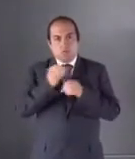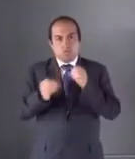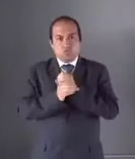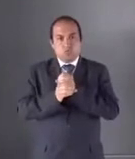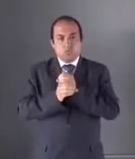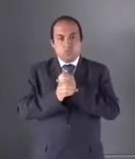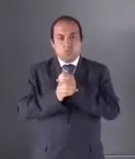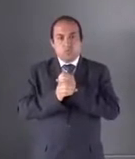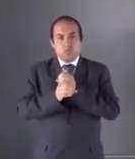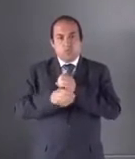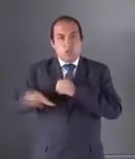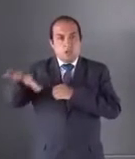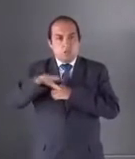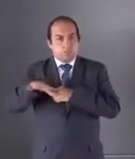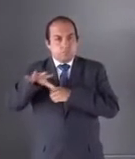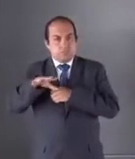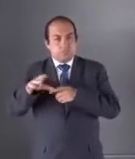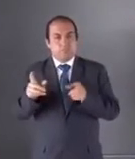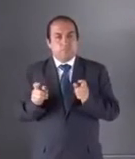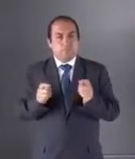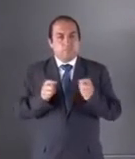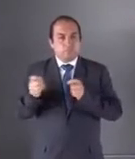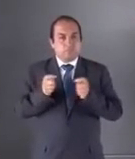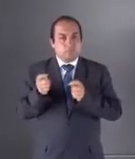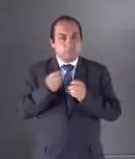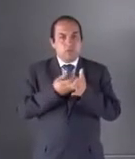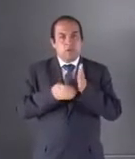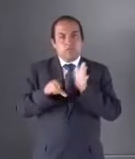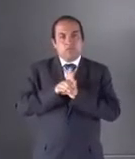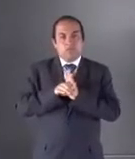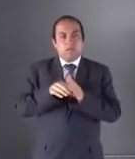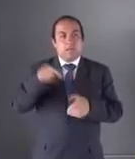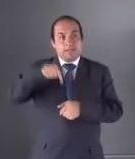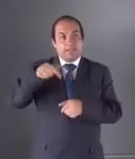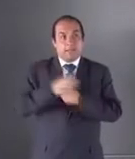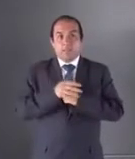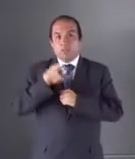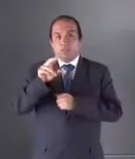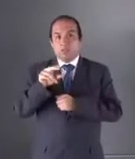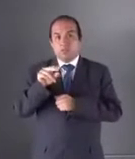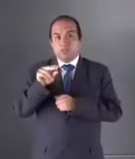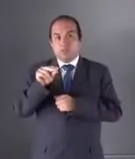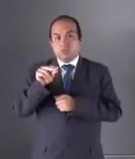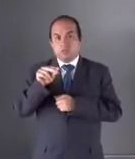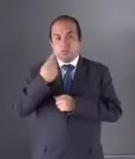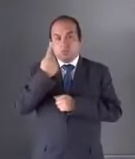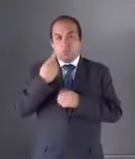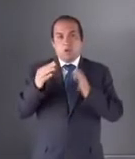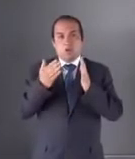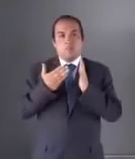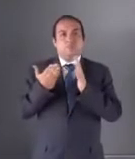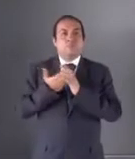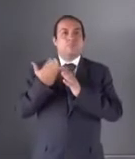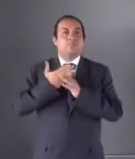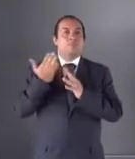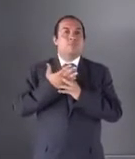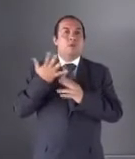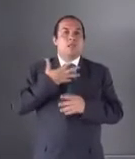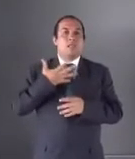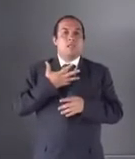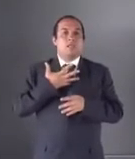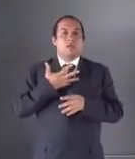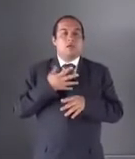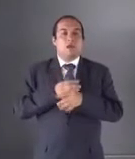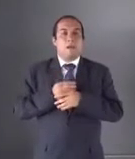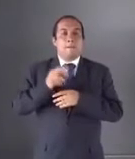este caso, como mencionaban, esta no es una estación donde tenga motores, sino es una estación